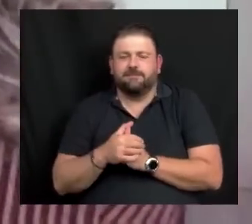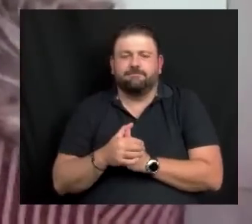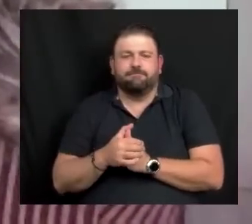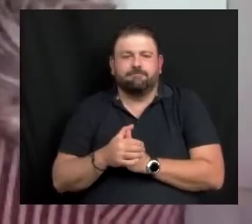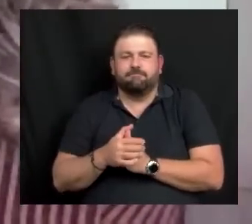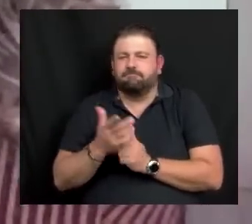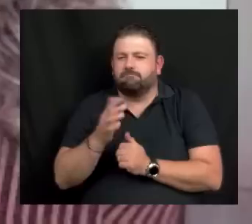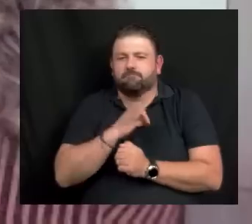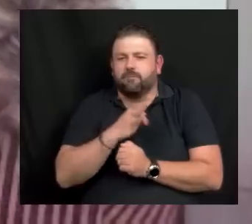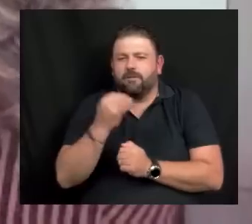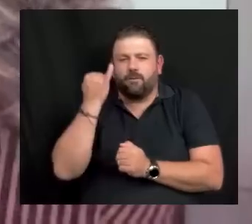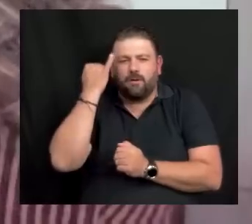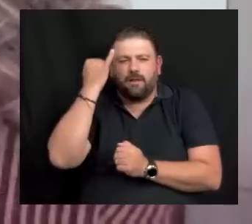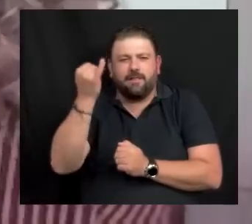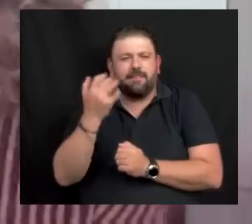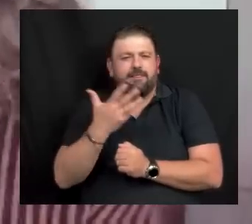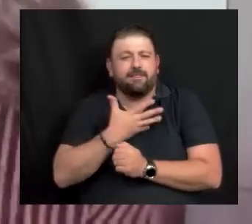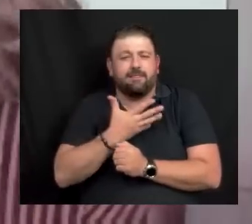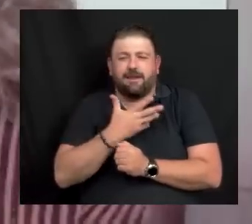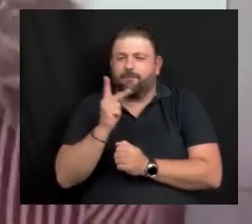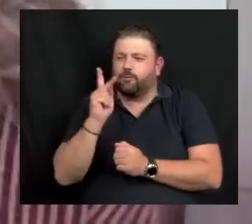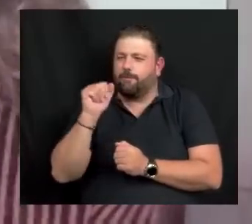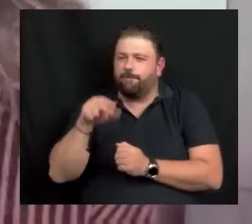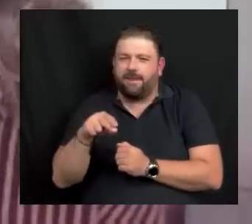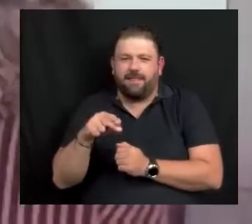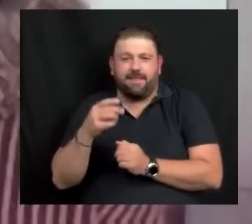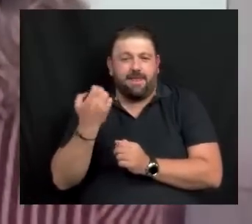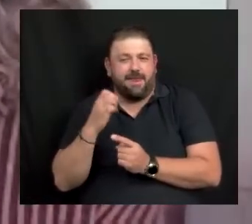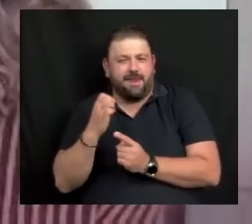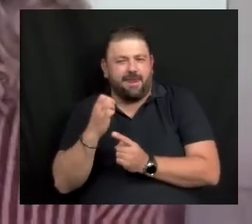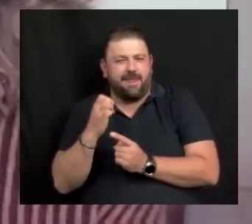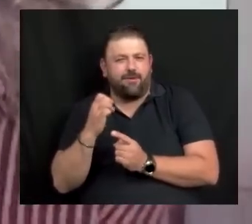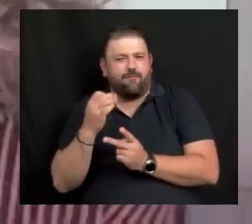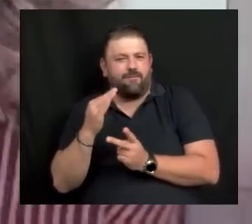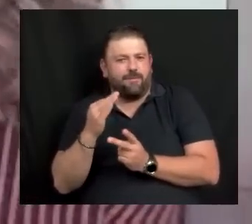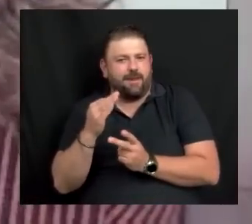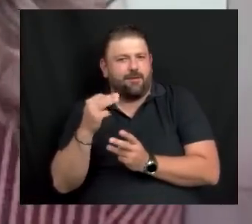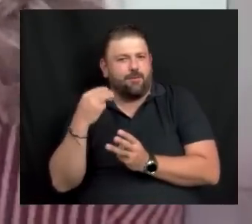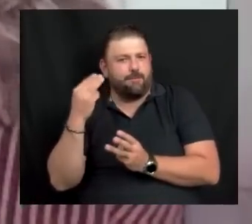idea, pues tenemos una planeación de todo un año porque estamos en enero, pero ya